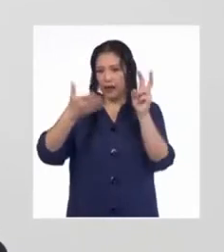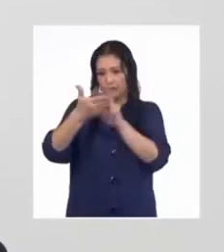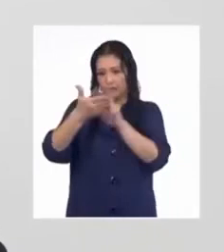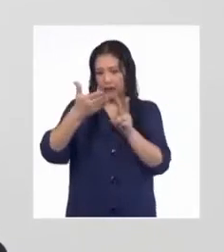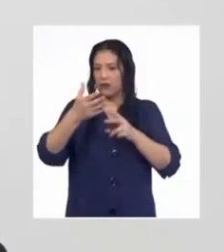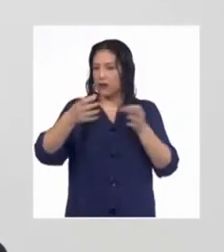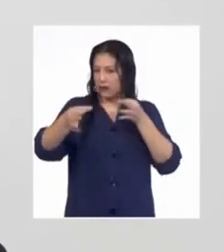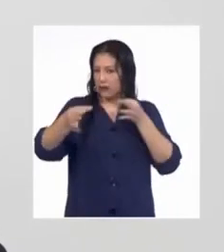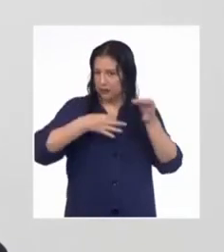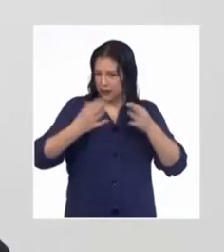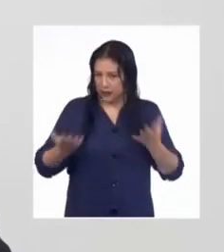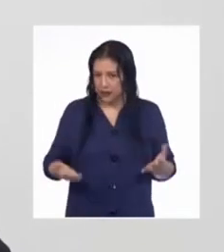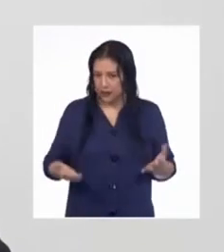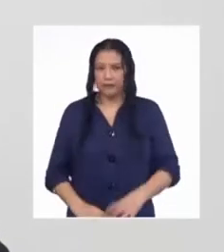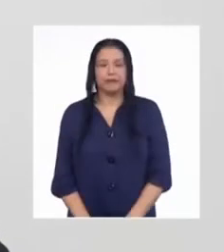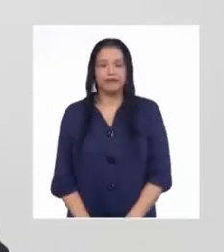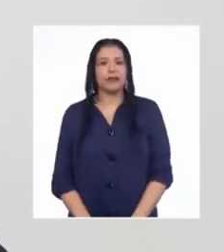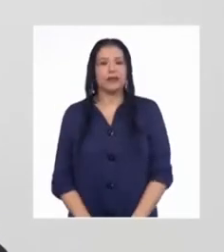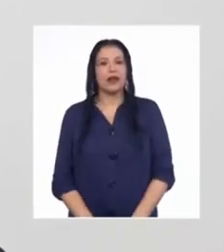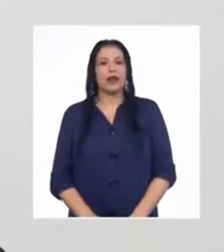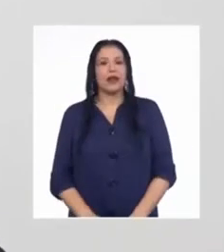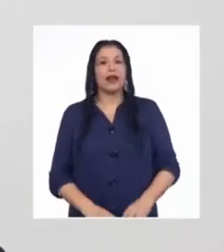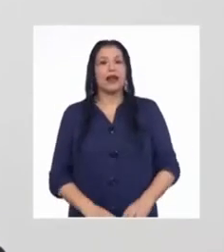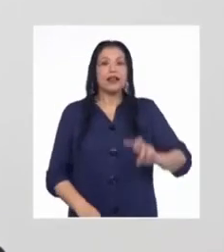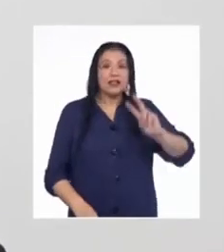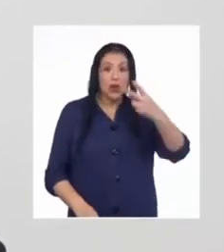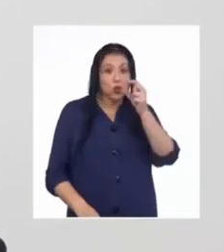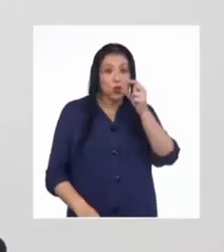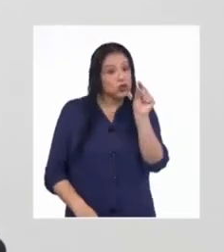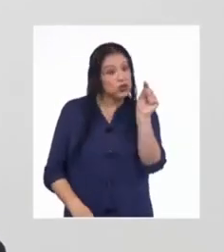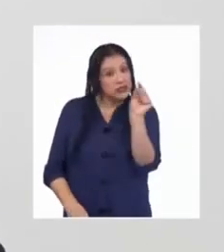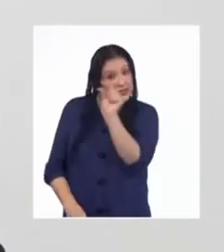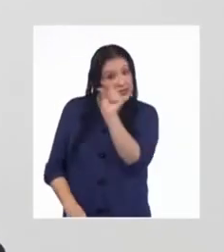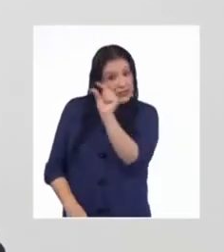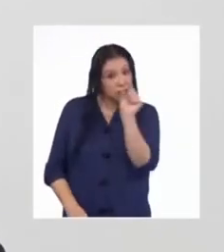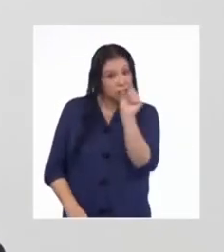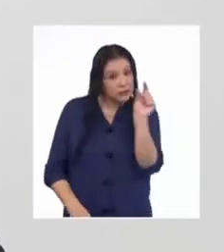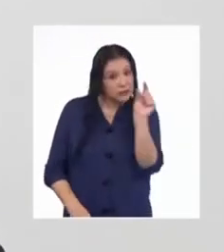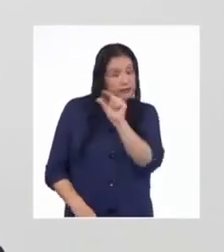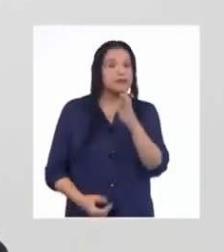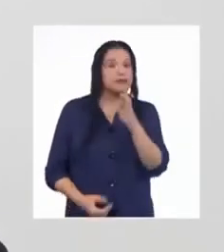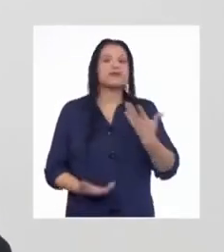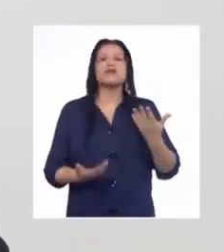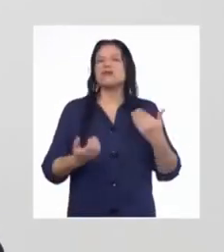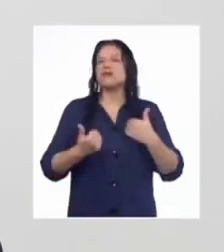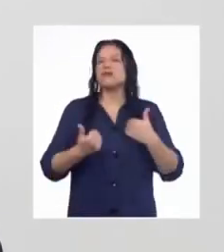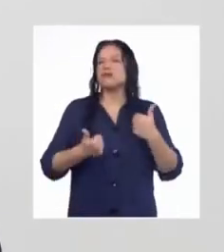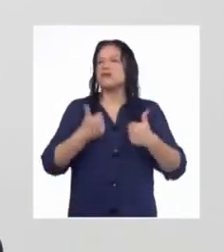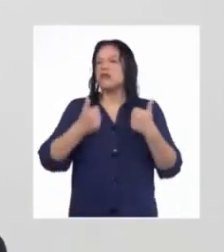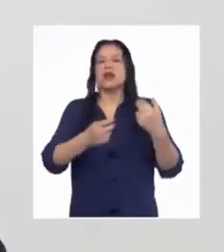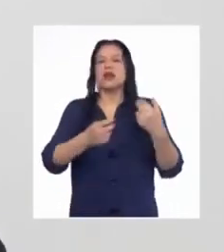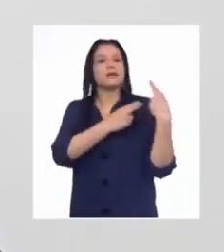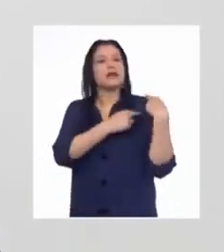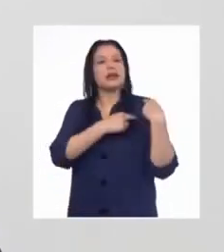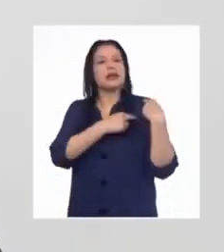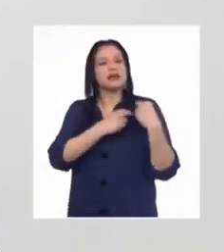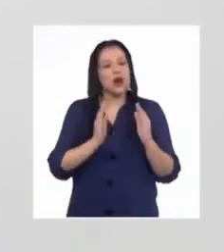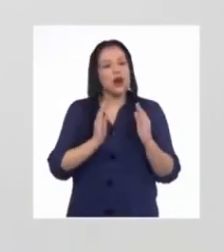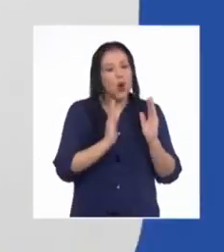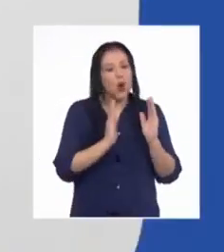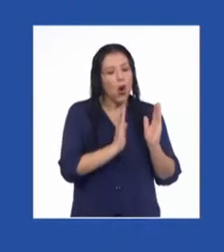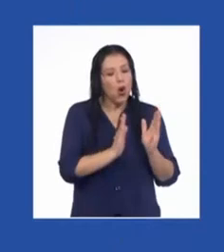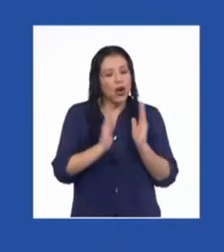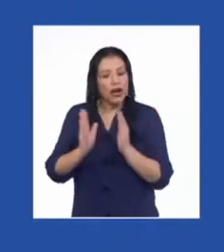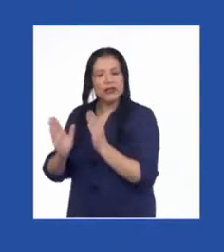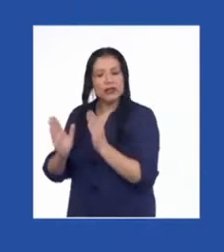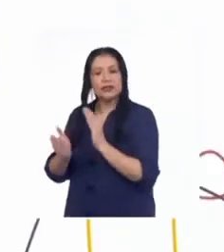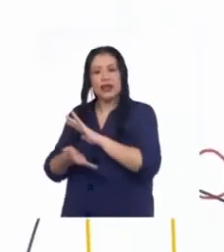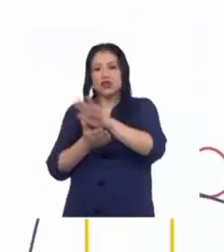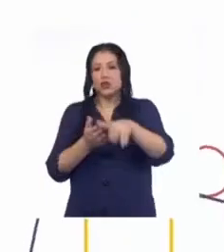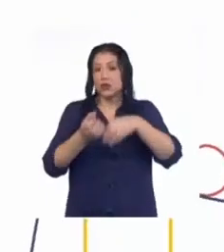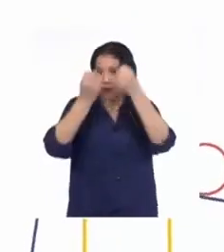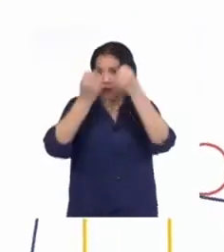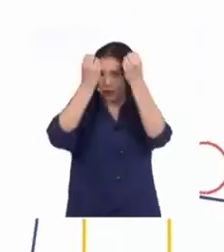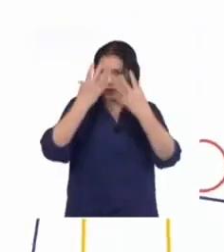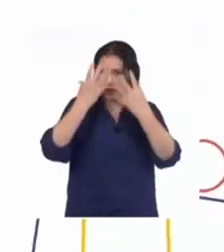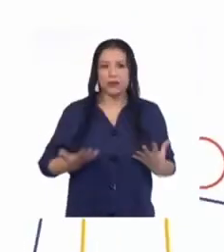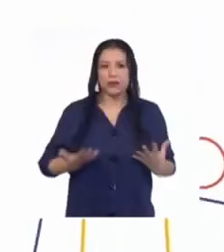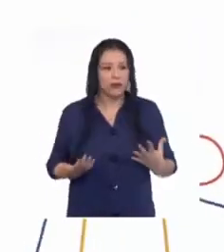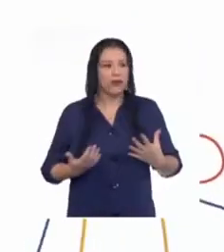tratará el texto. Los subtítulos tienen como función organizar la información.